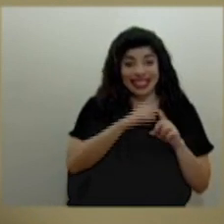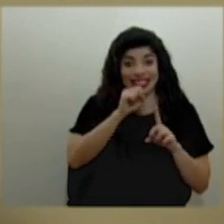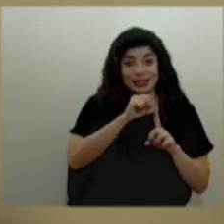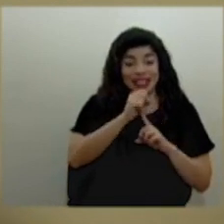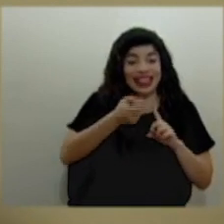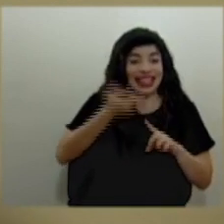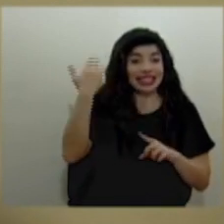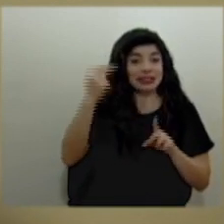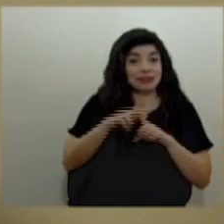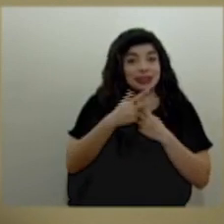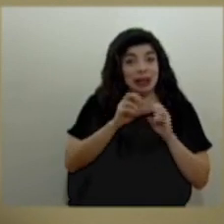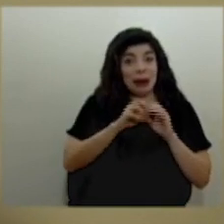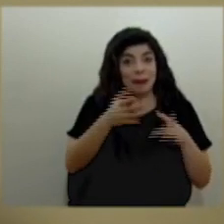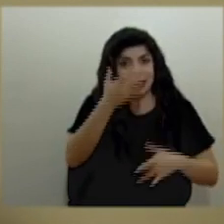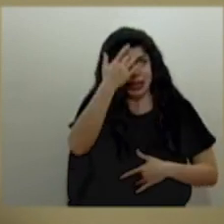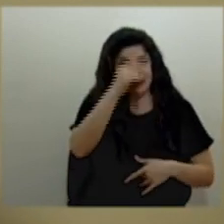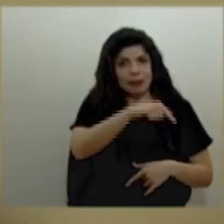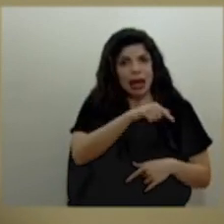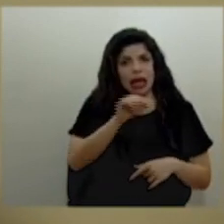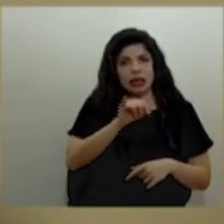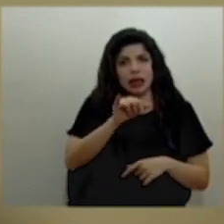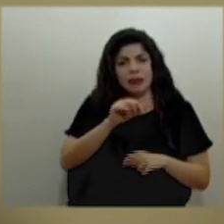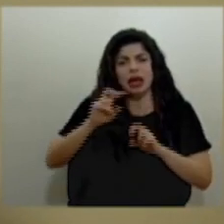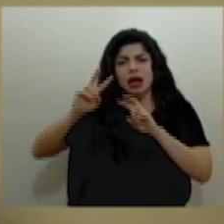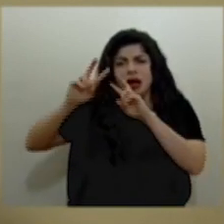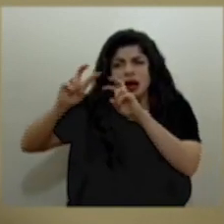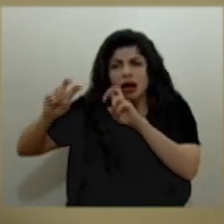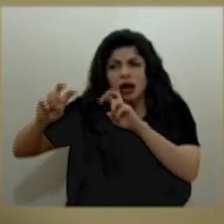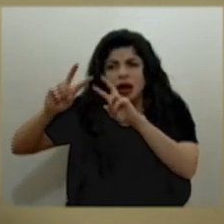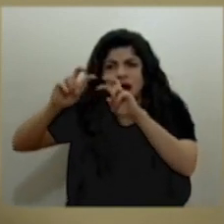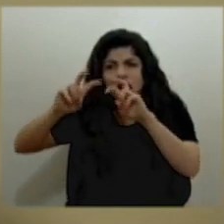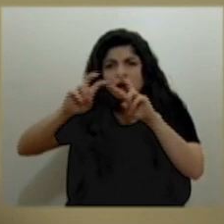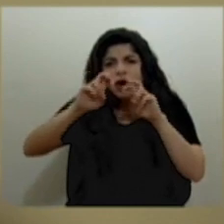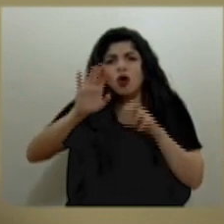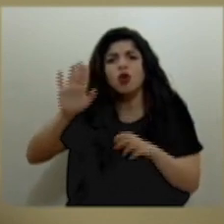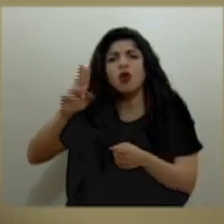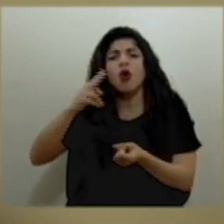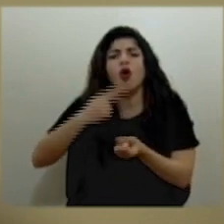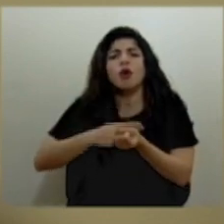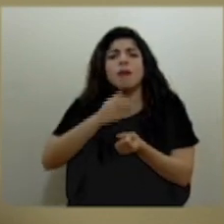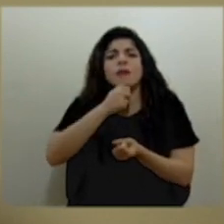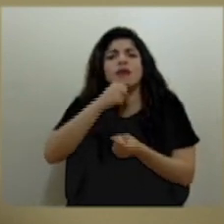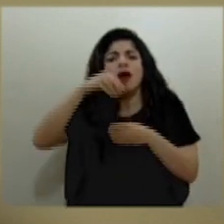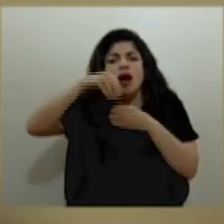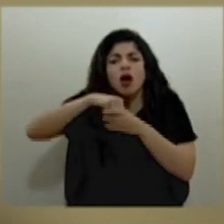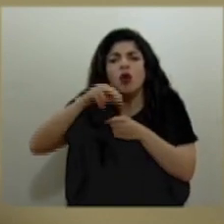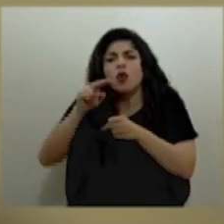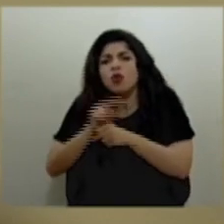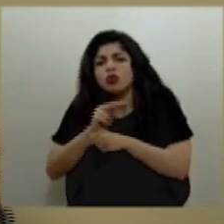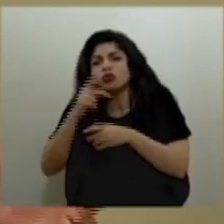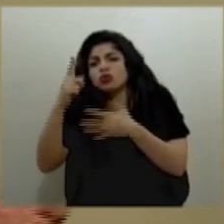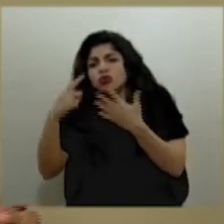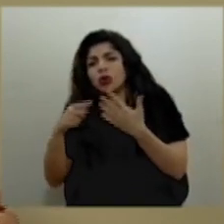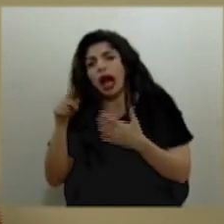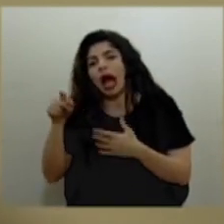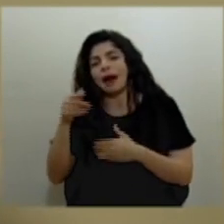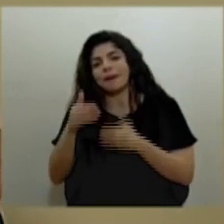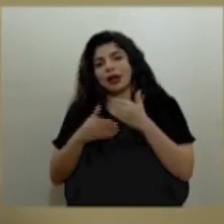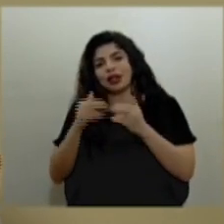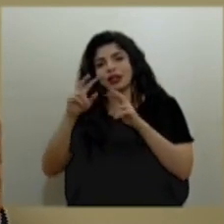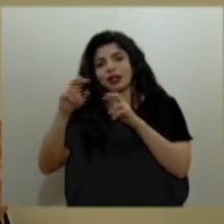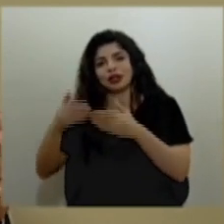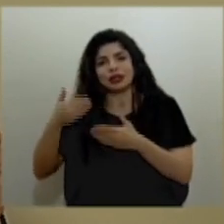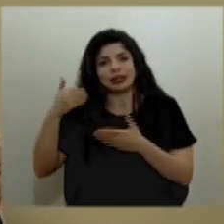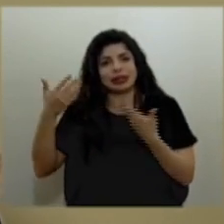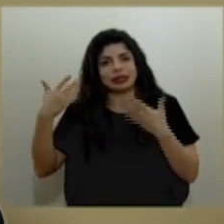pandemia prácticamente monitoreando también el uso de los hospitales privados y entonces se hace como parte de este proceso.